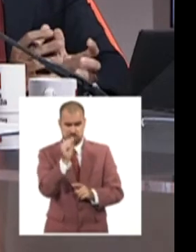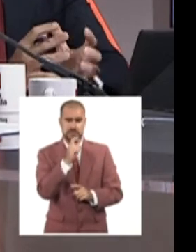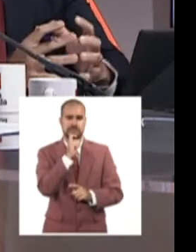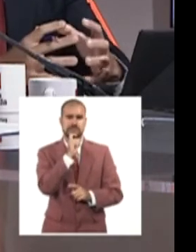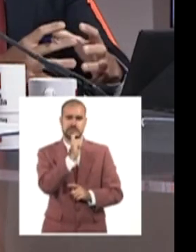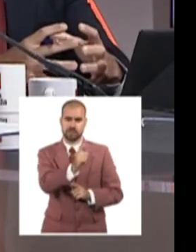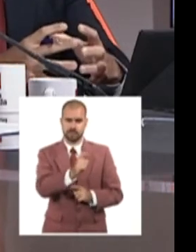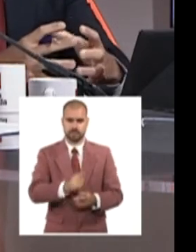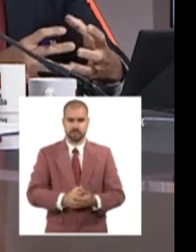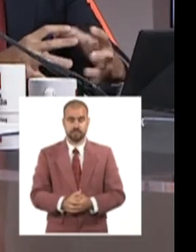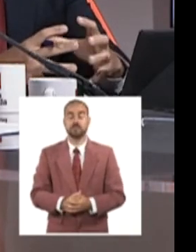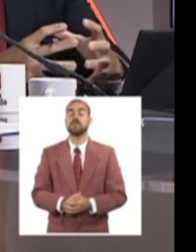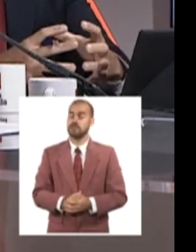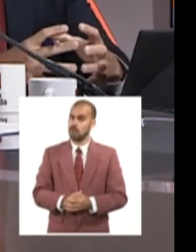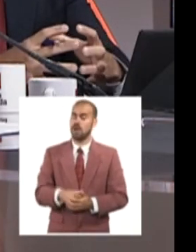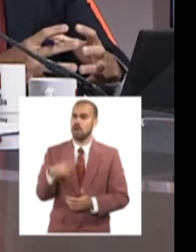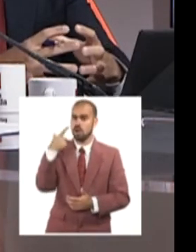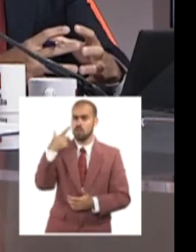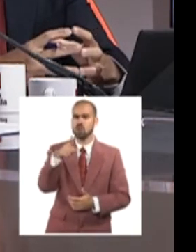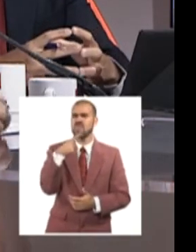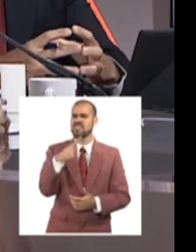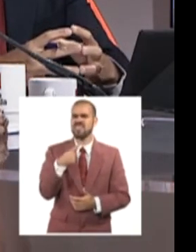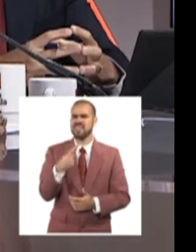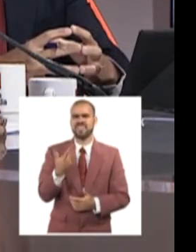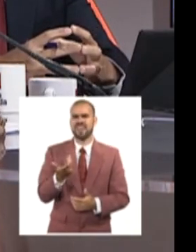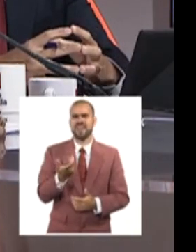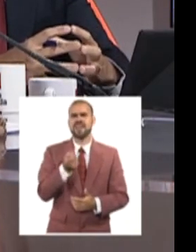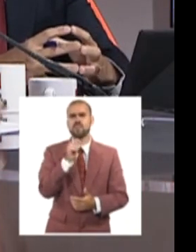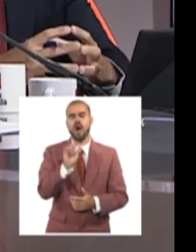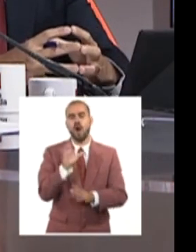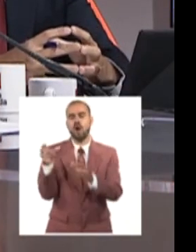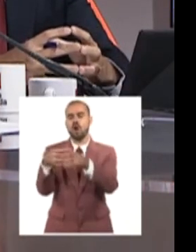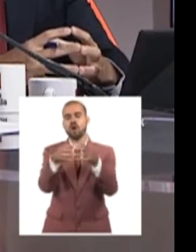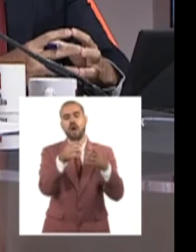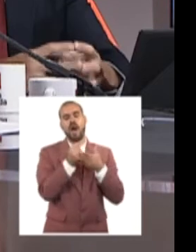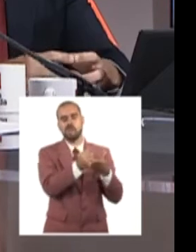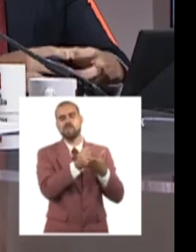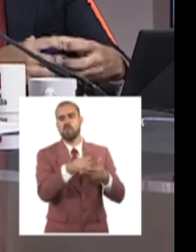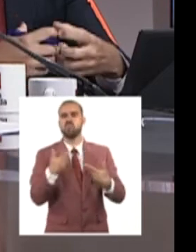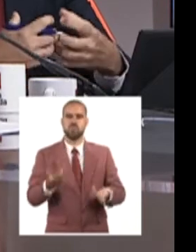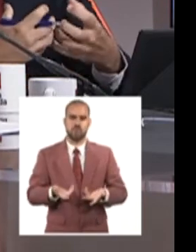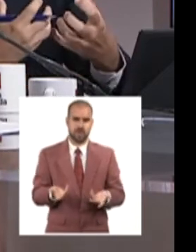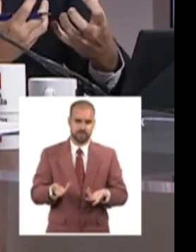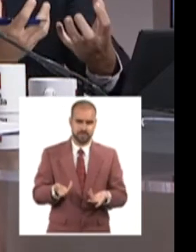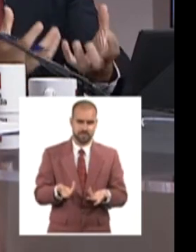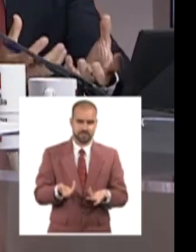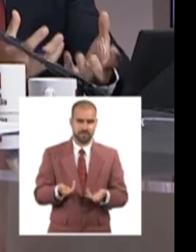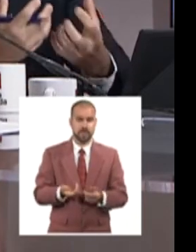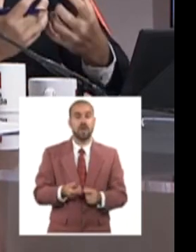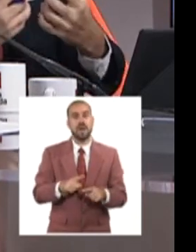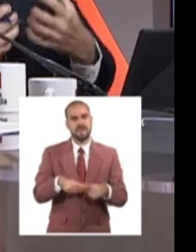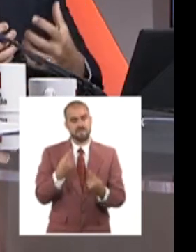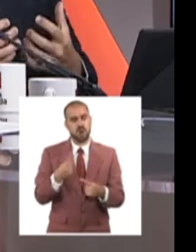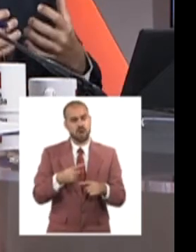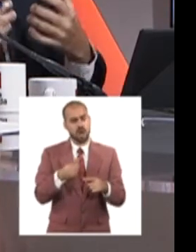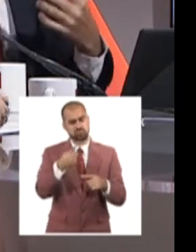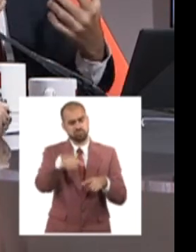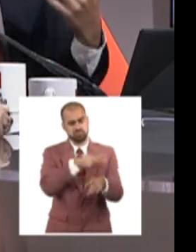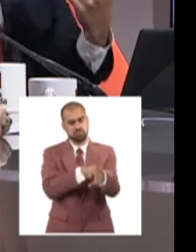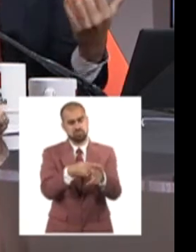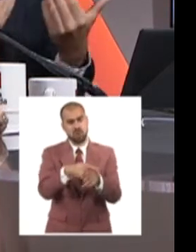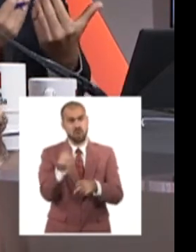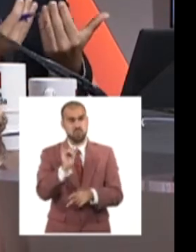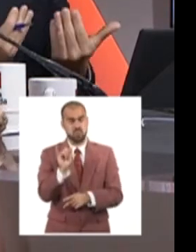lo que decías de los grupos que lo apoyan porque hay hay cuestiones ideológicas muy fuertes más que prácticas